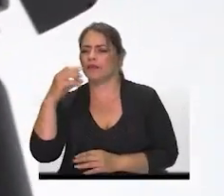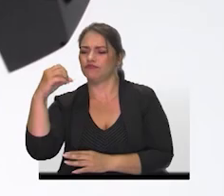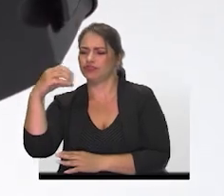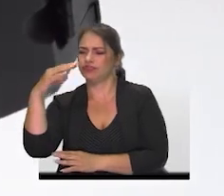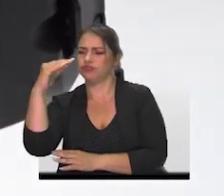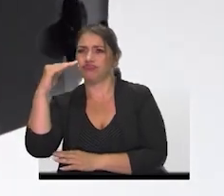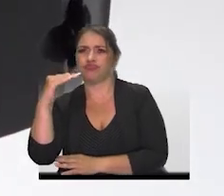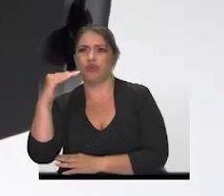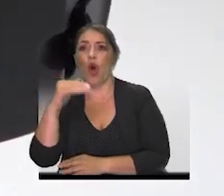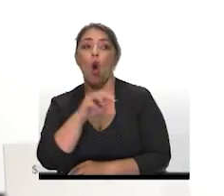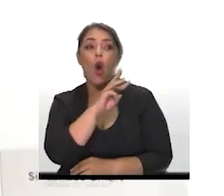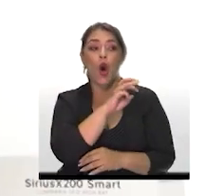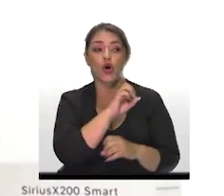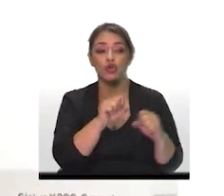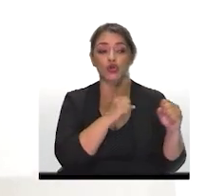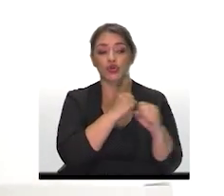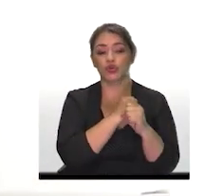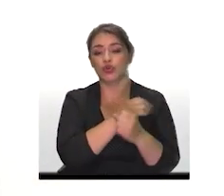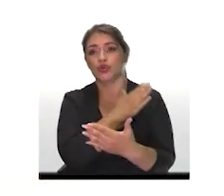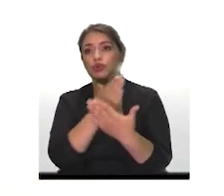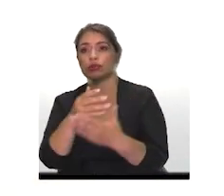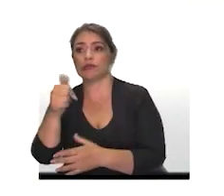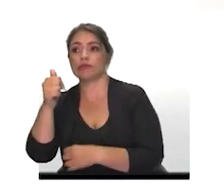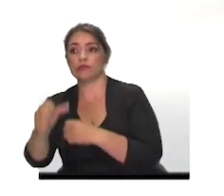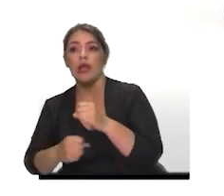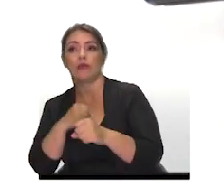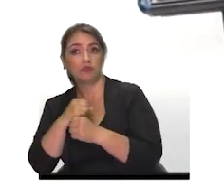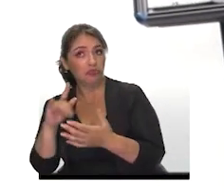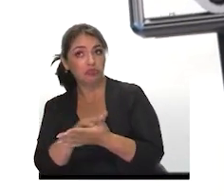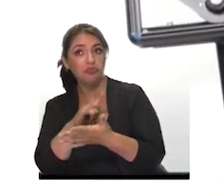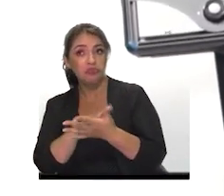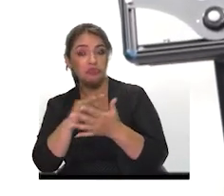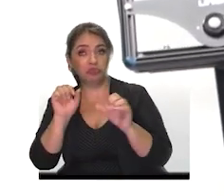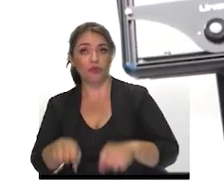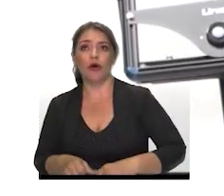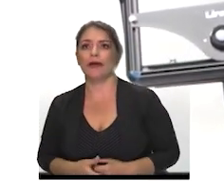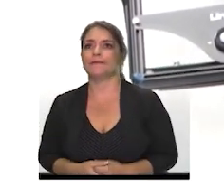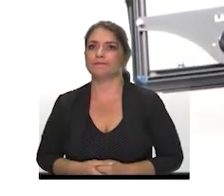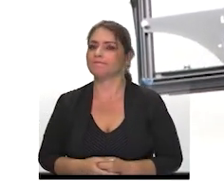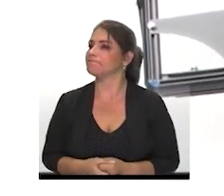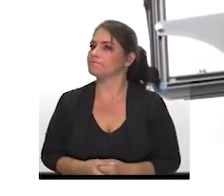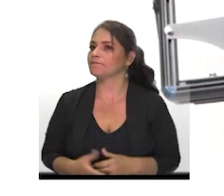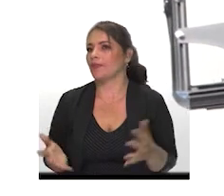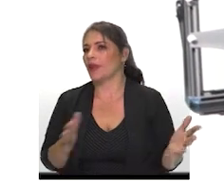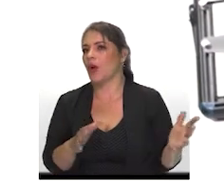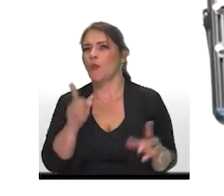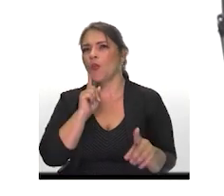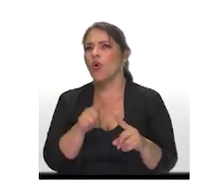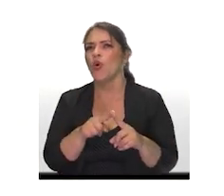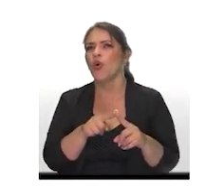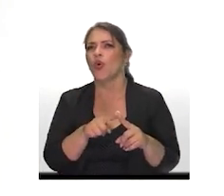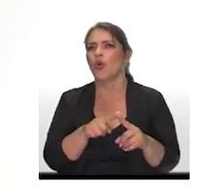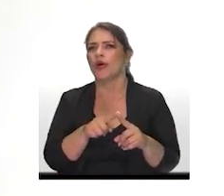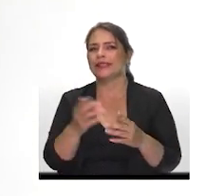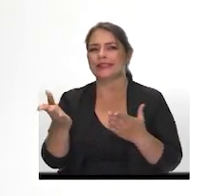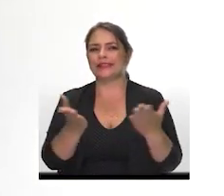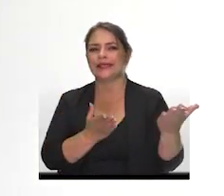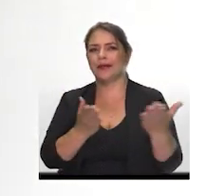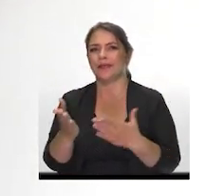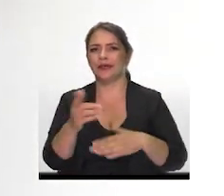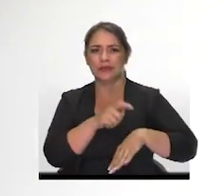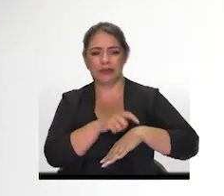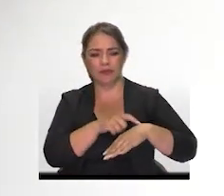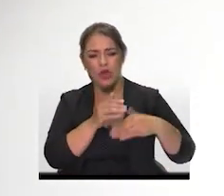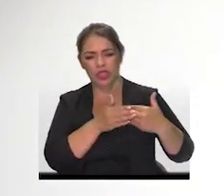útil entre 8 a 10 años, ¿sí? Eso con el fin de que de prolongar el servicio